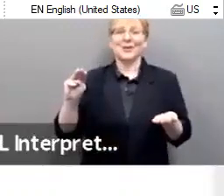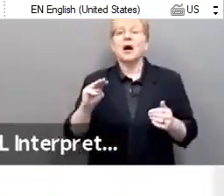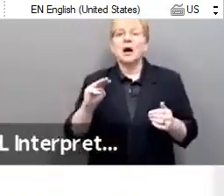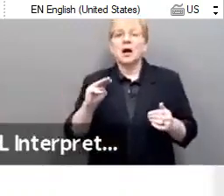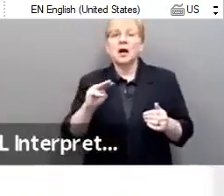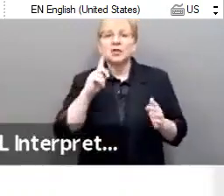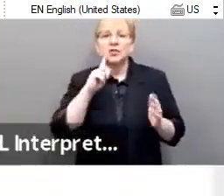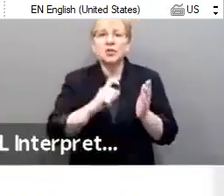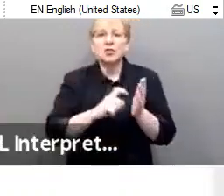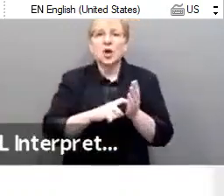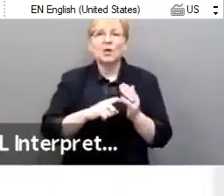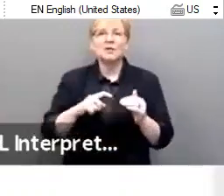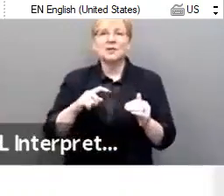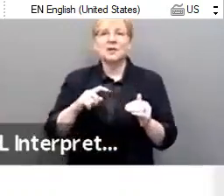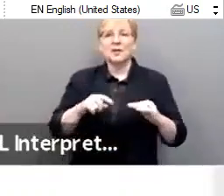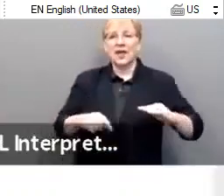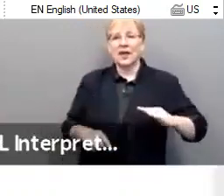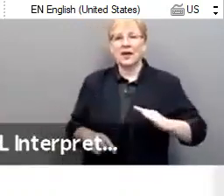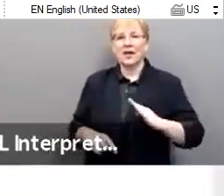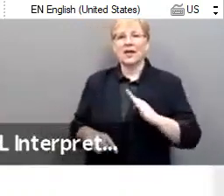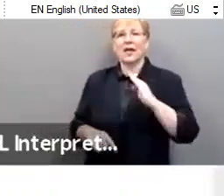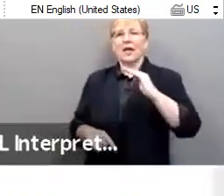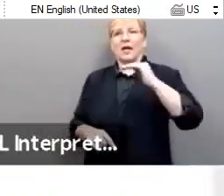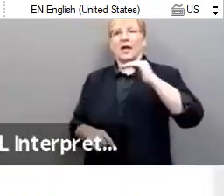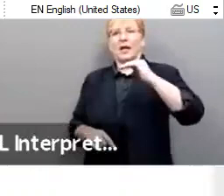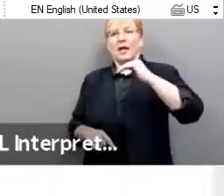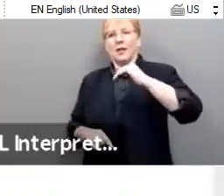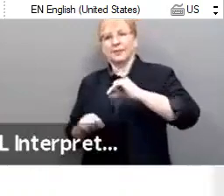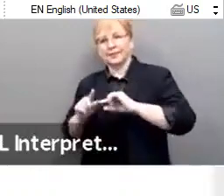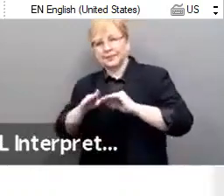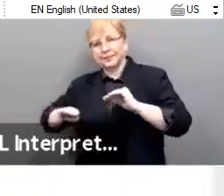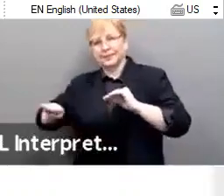de internamiento. Estamos viendo ahora mucho más jóvenes internados.